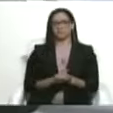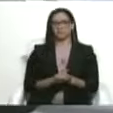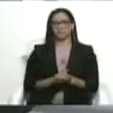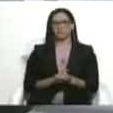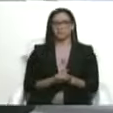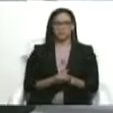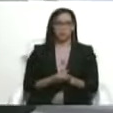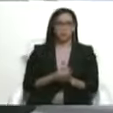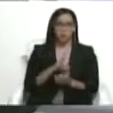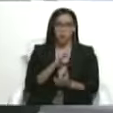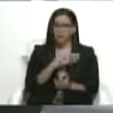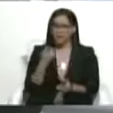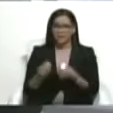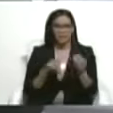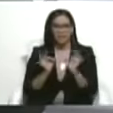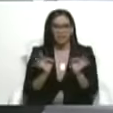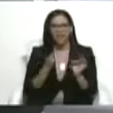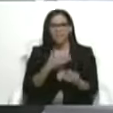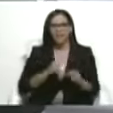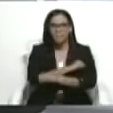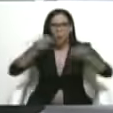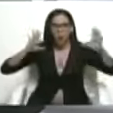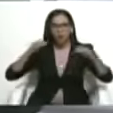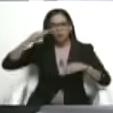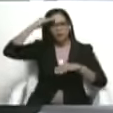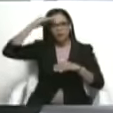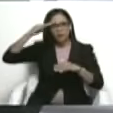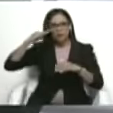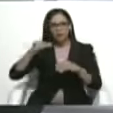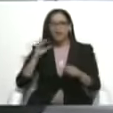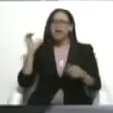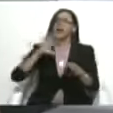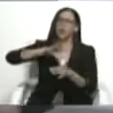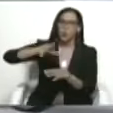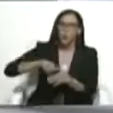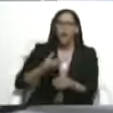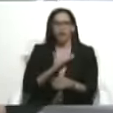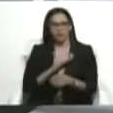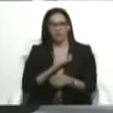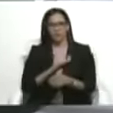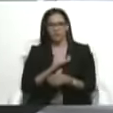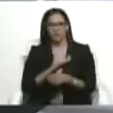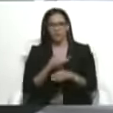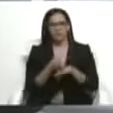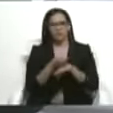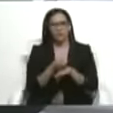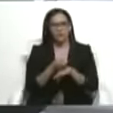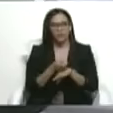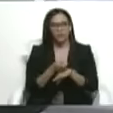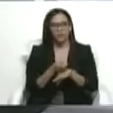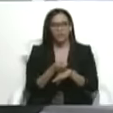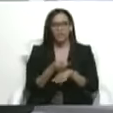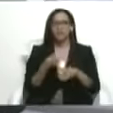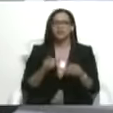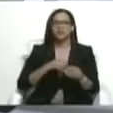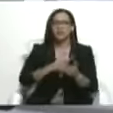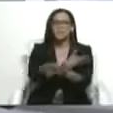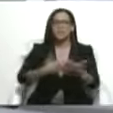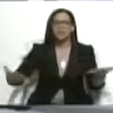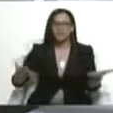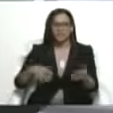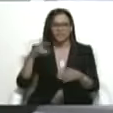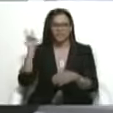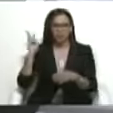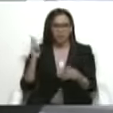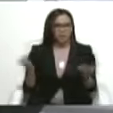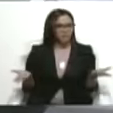No quería hacer nada, quería ir a volar un cuartel, asaltar la gobernación y desencadenar un baño de sangre en el país. Entonces,